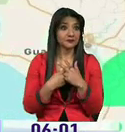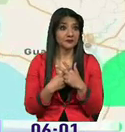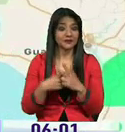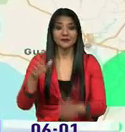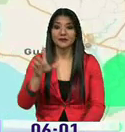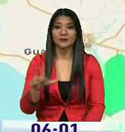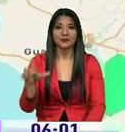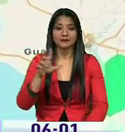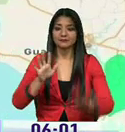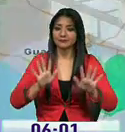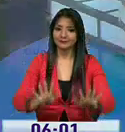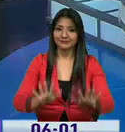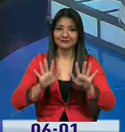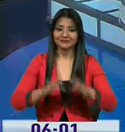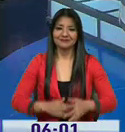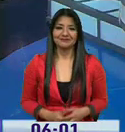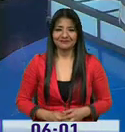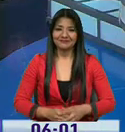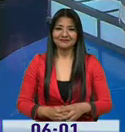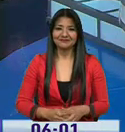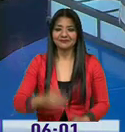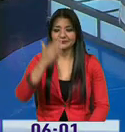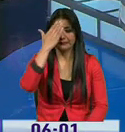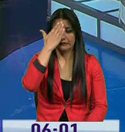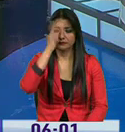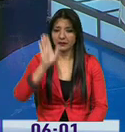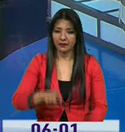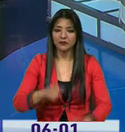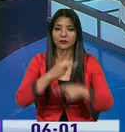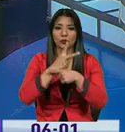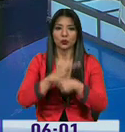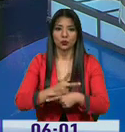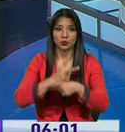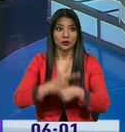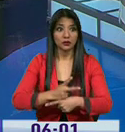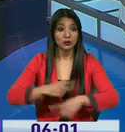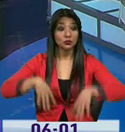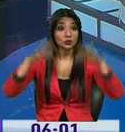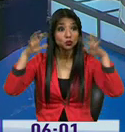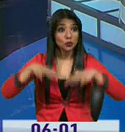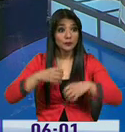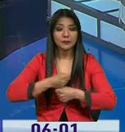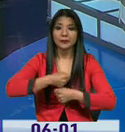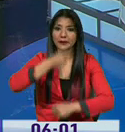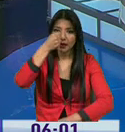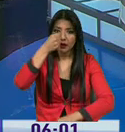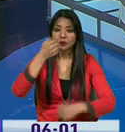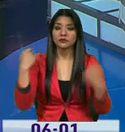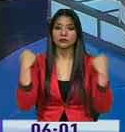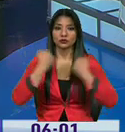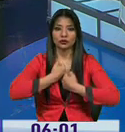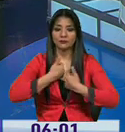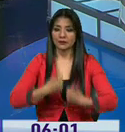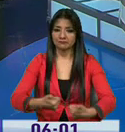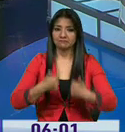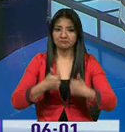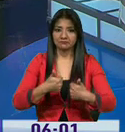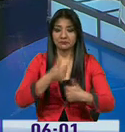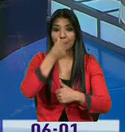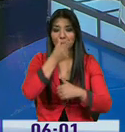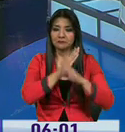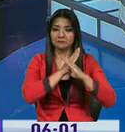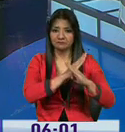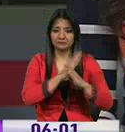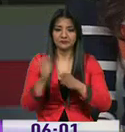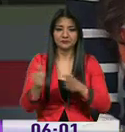lunes, Eli. Bueno, ya saben, entonces tomar las precauciones del caso, va a llover, saque su paraguas y una buena chompa para que no se resfríe. Vamos a empezar entonces